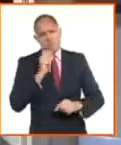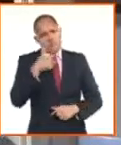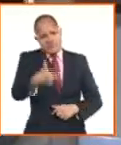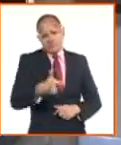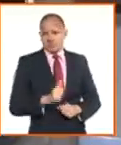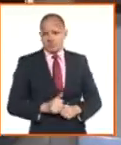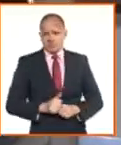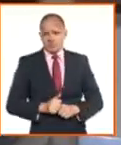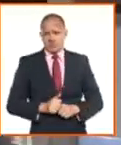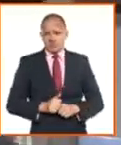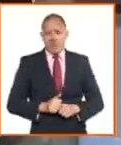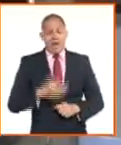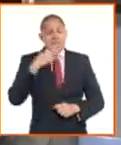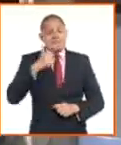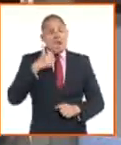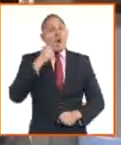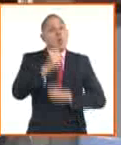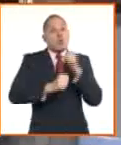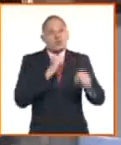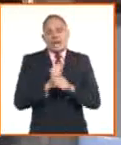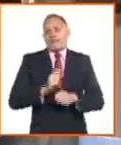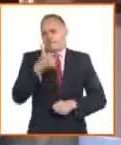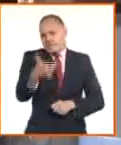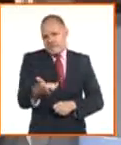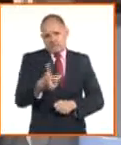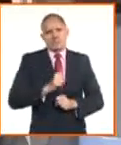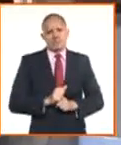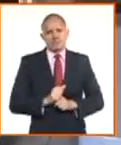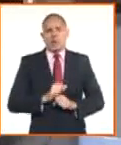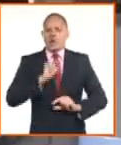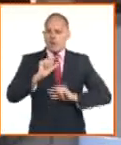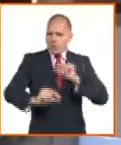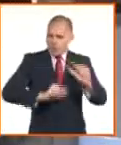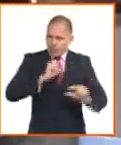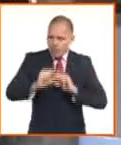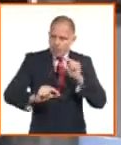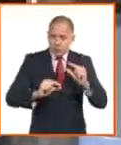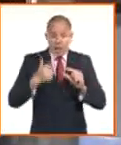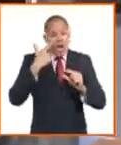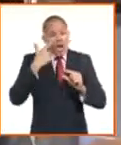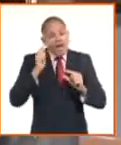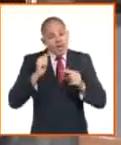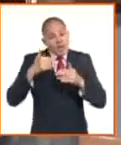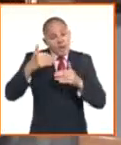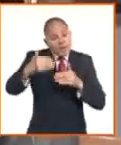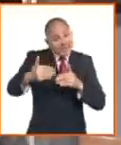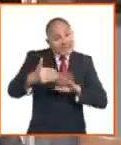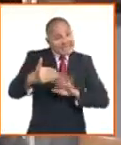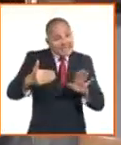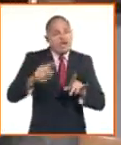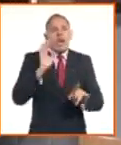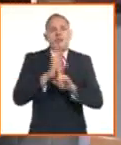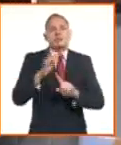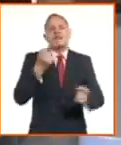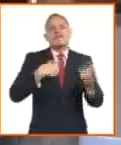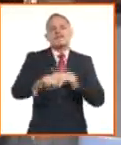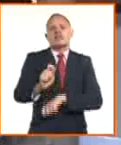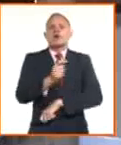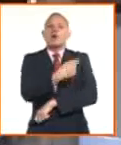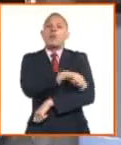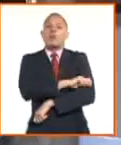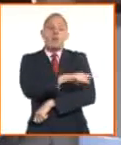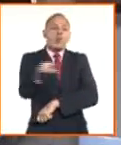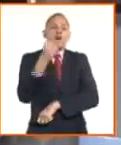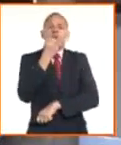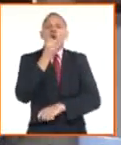adelante daremos paso a la venta y vamos a ir generando ese entorno legal donde vayamos creando las condiciones para que todas las personas hagan